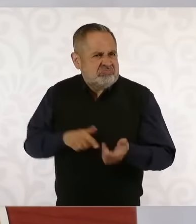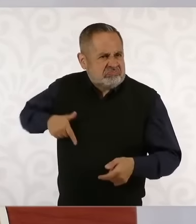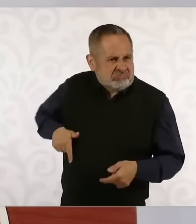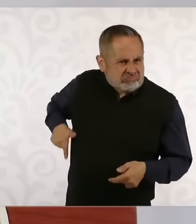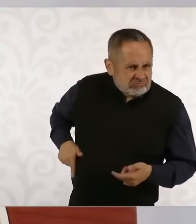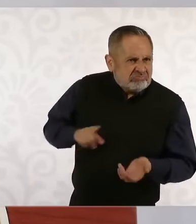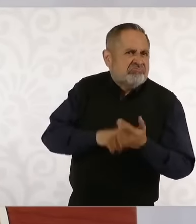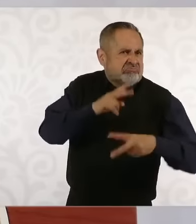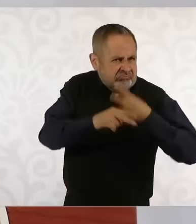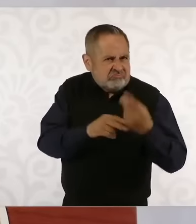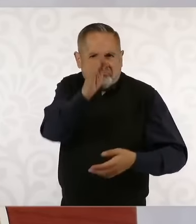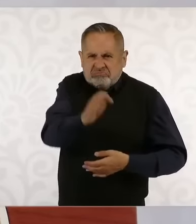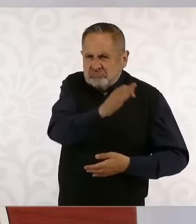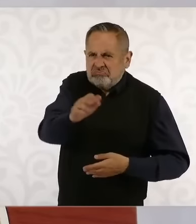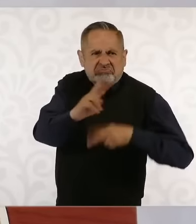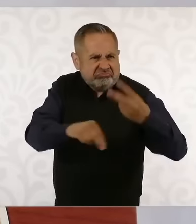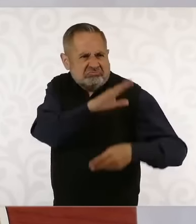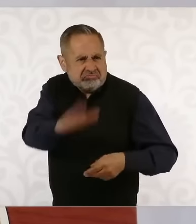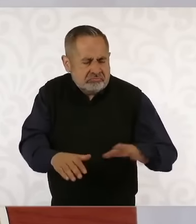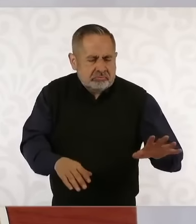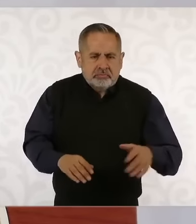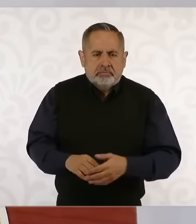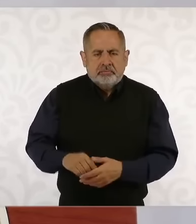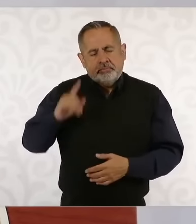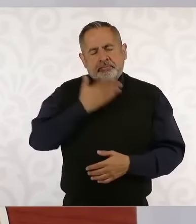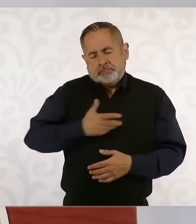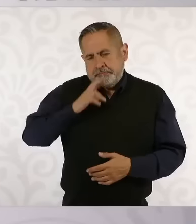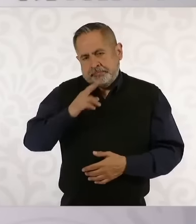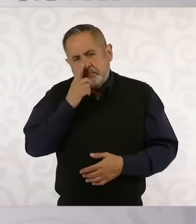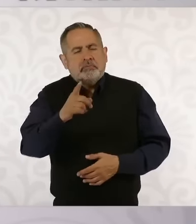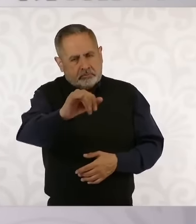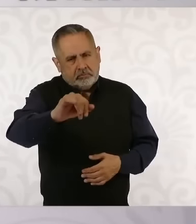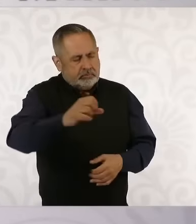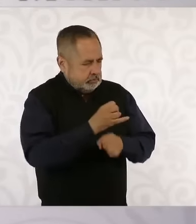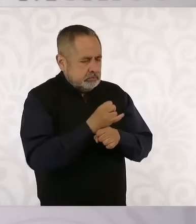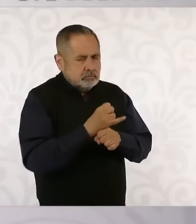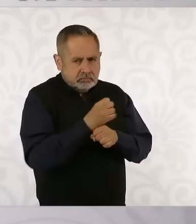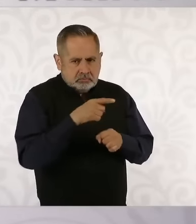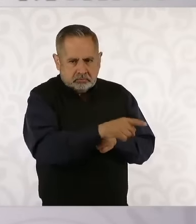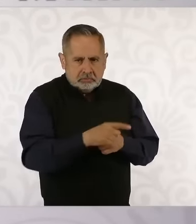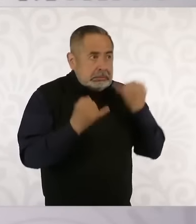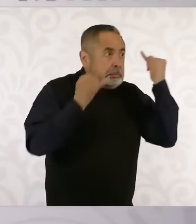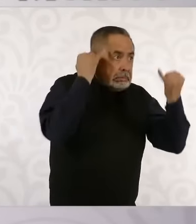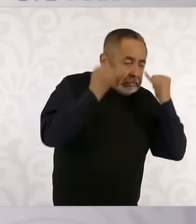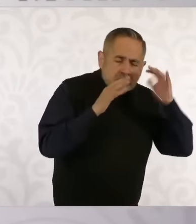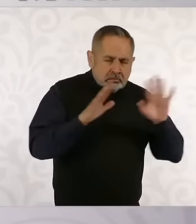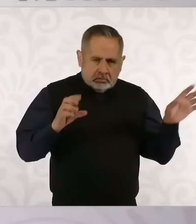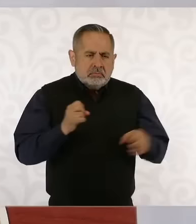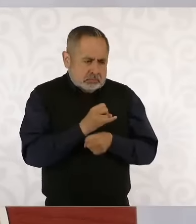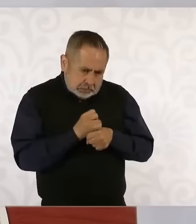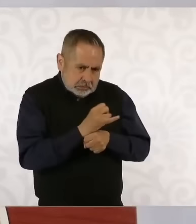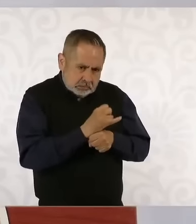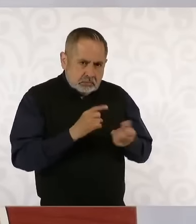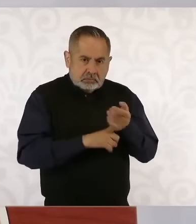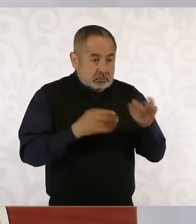armas. Entonces, que se investigue también, porque no hay que especular en estos casos. Lo